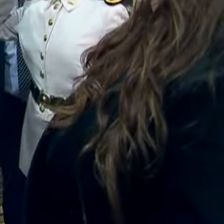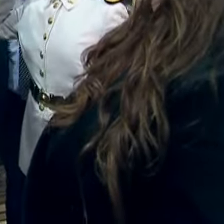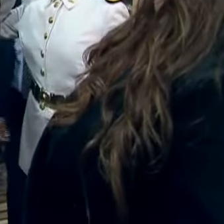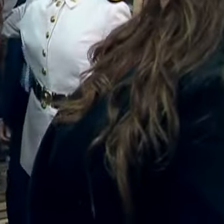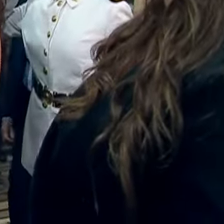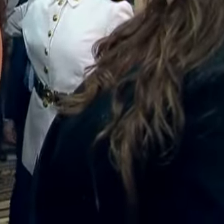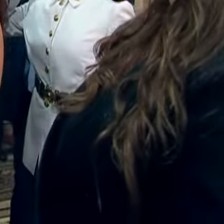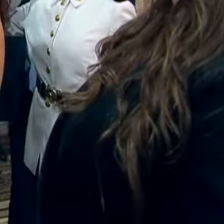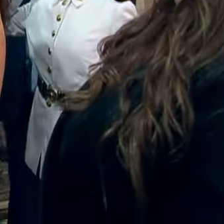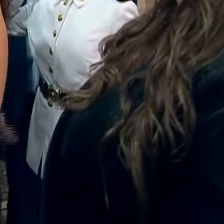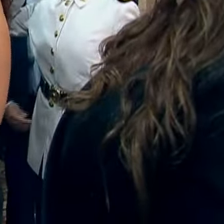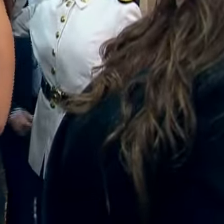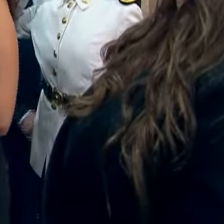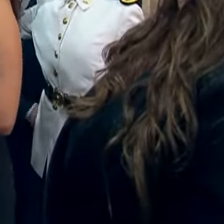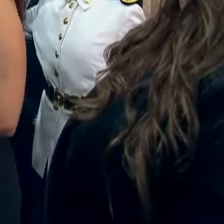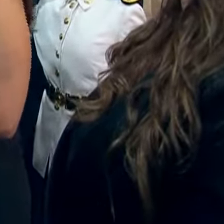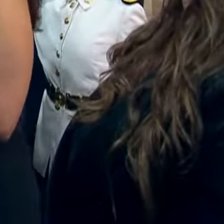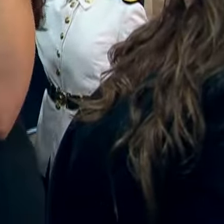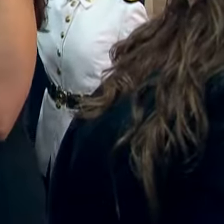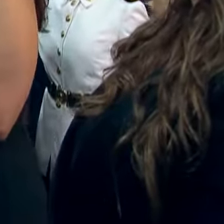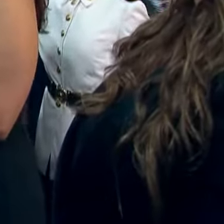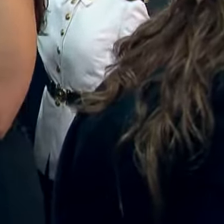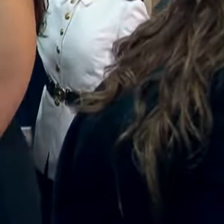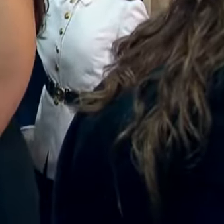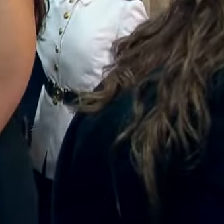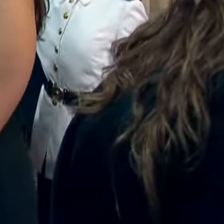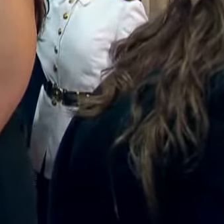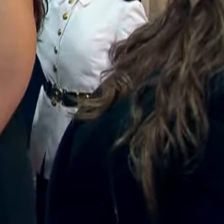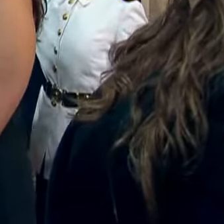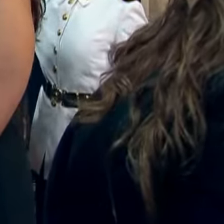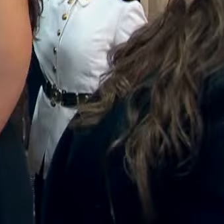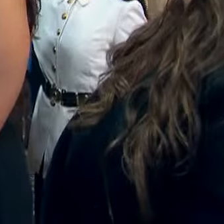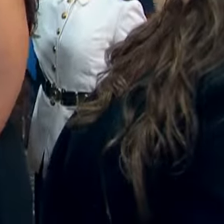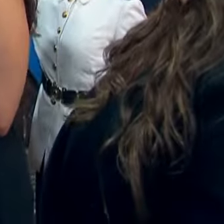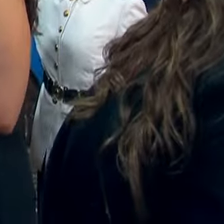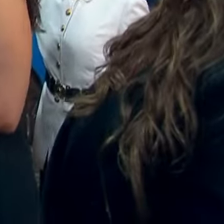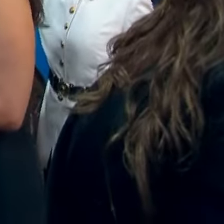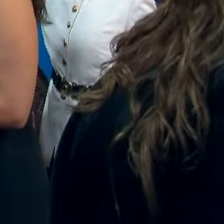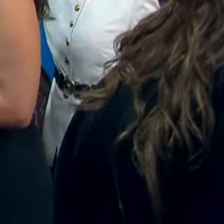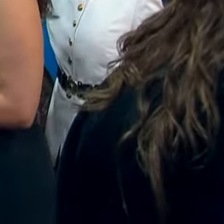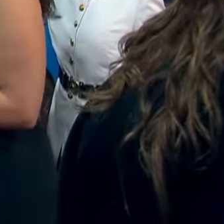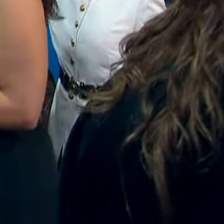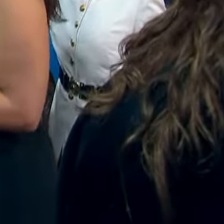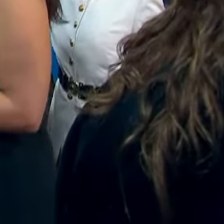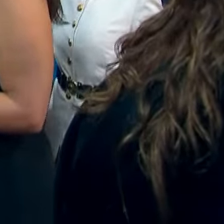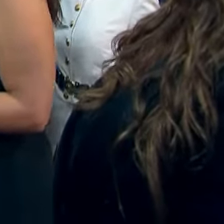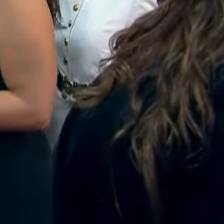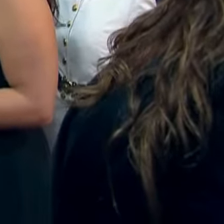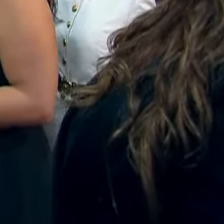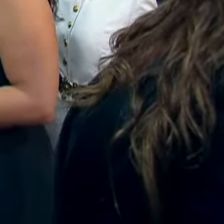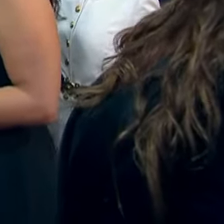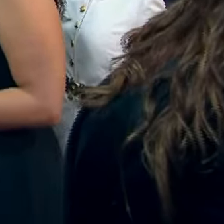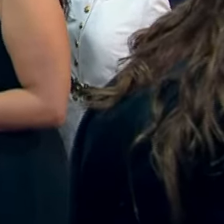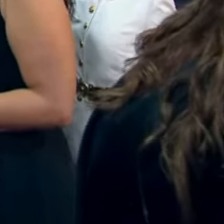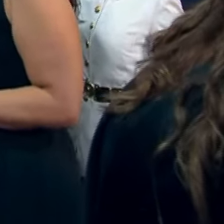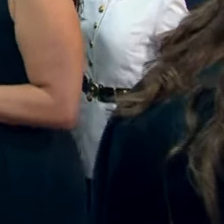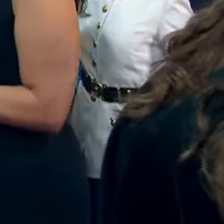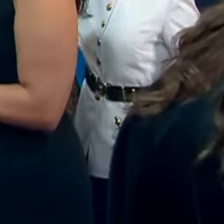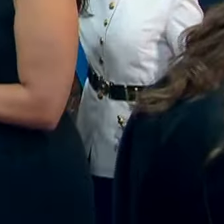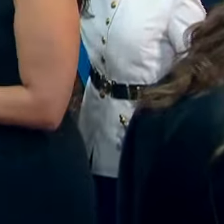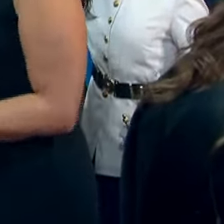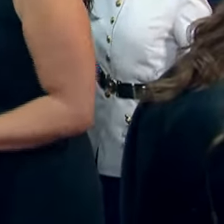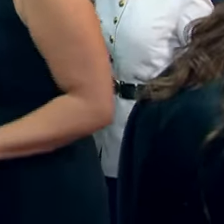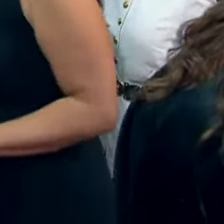Interior, compuesta por los senadores y senadores nacionales Daniel Bensusán, Nora del